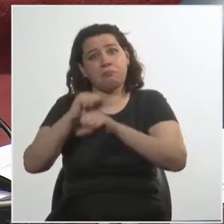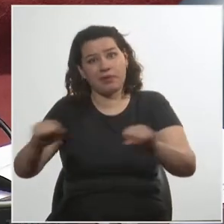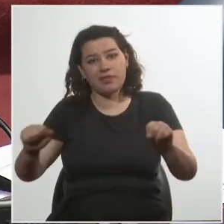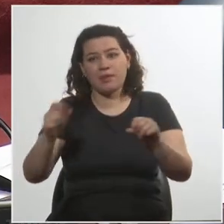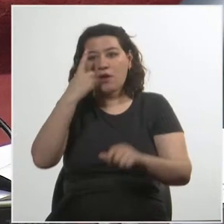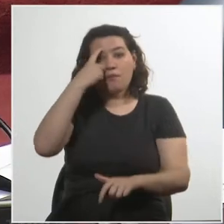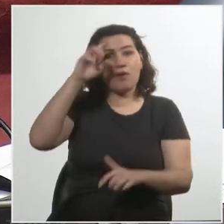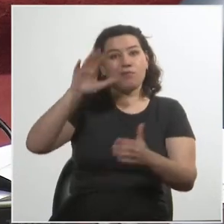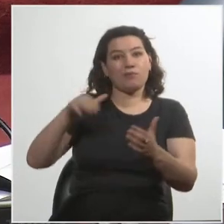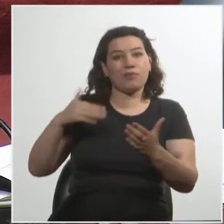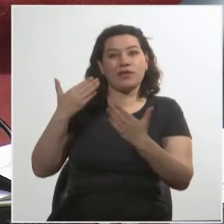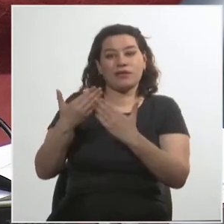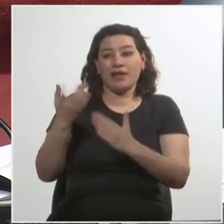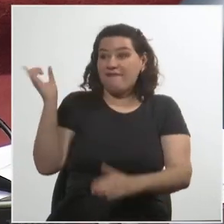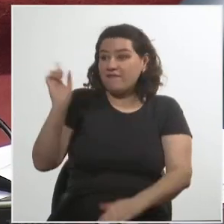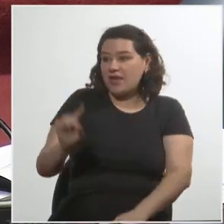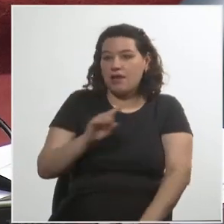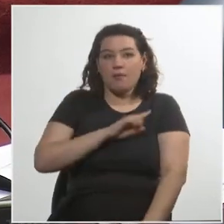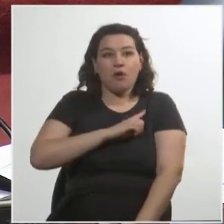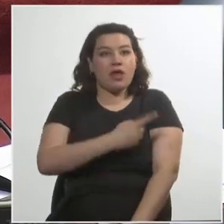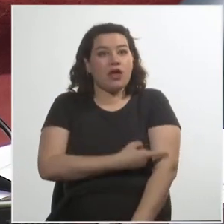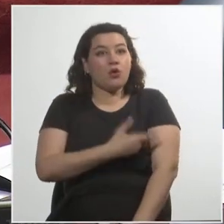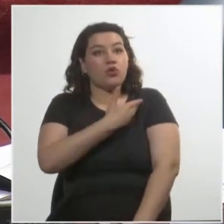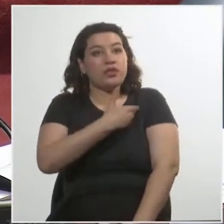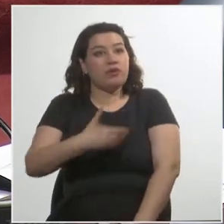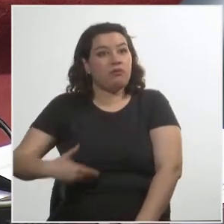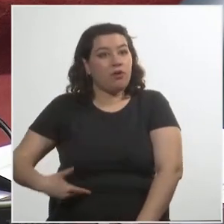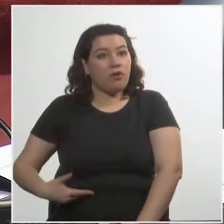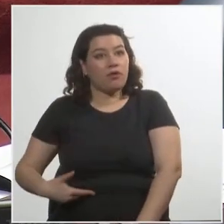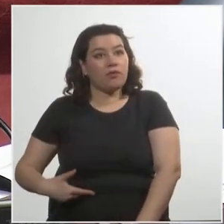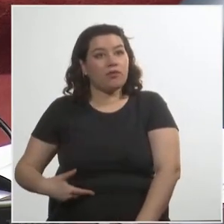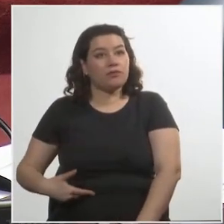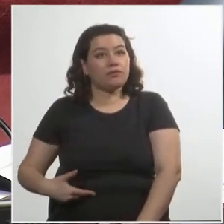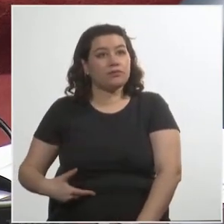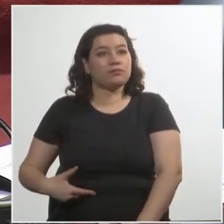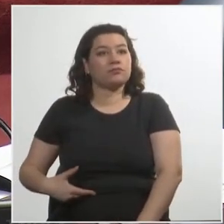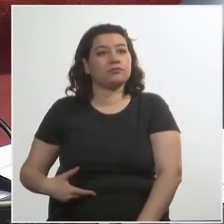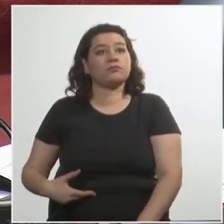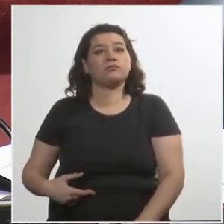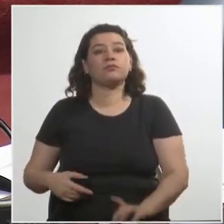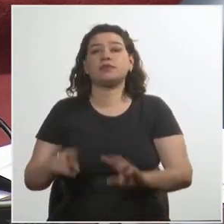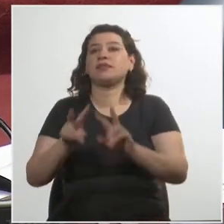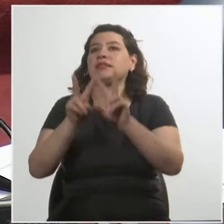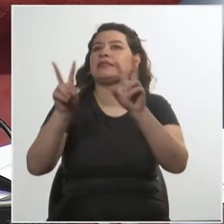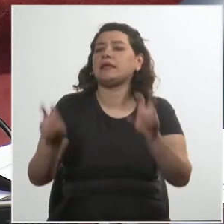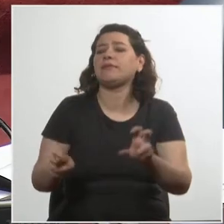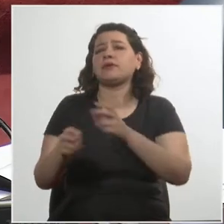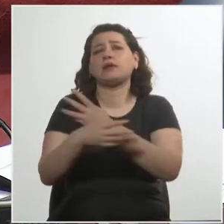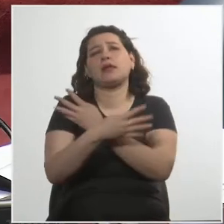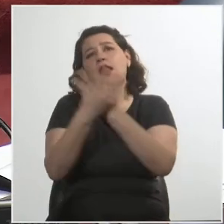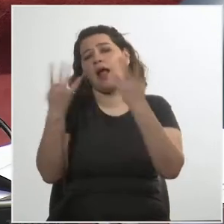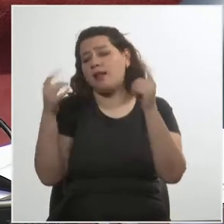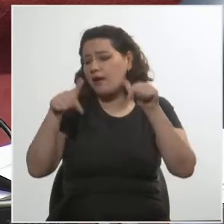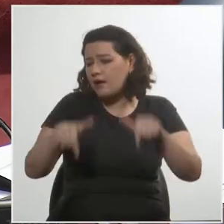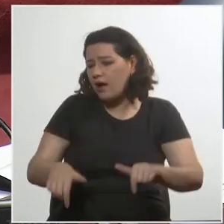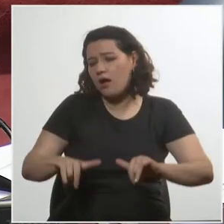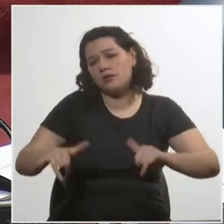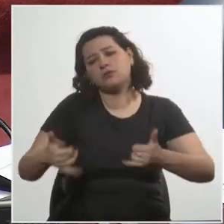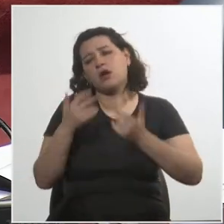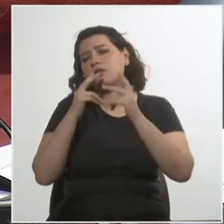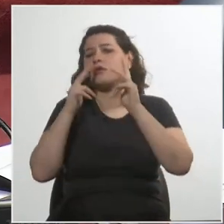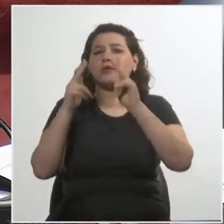una iniciativa del poder ejecutivo y un estado del alma que en términos generales y aquí se ha